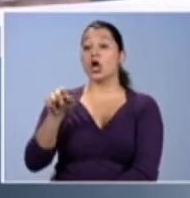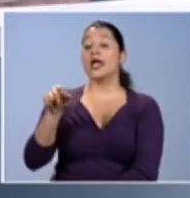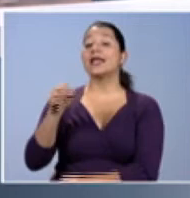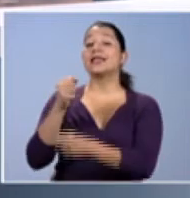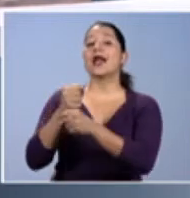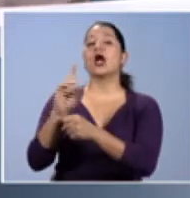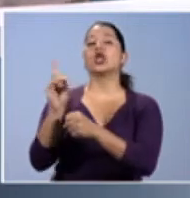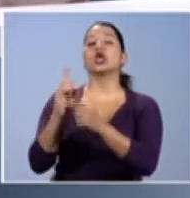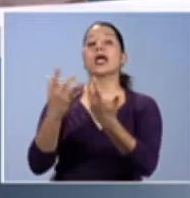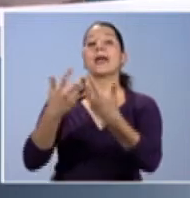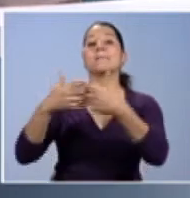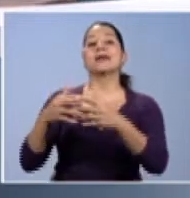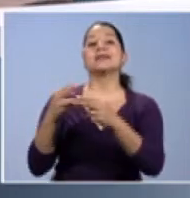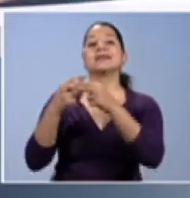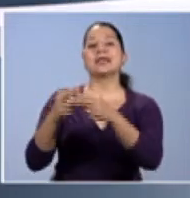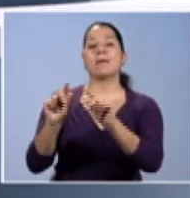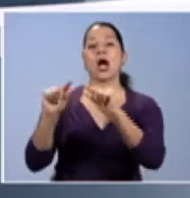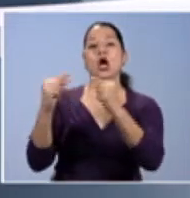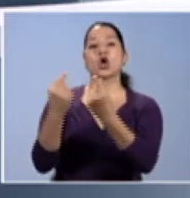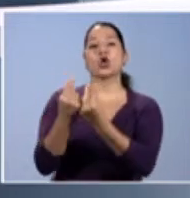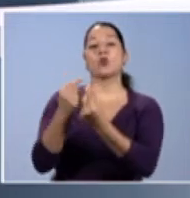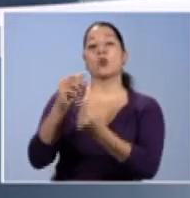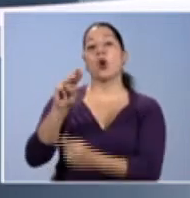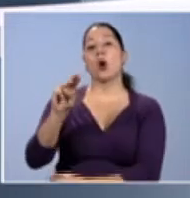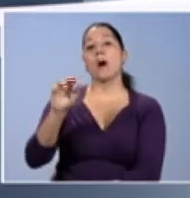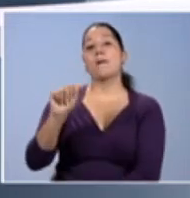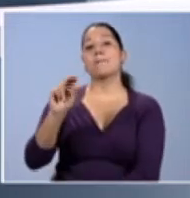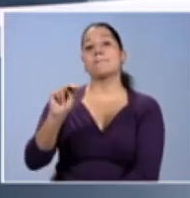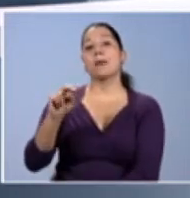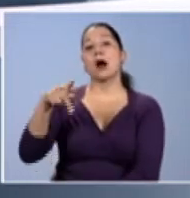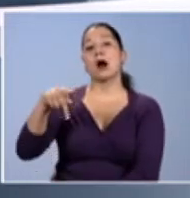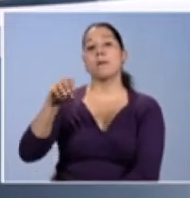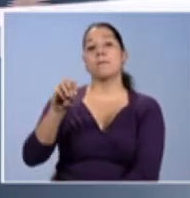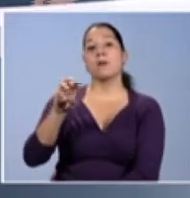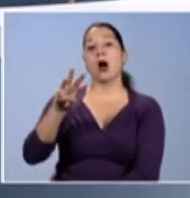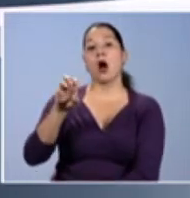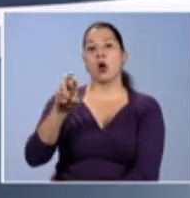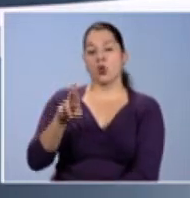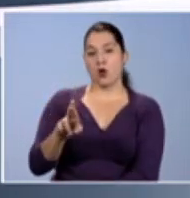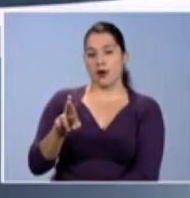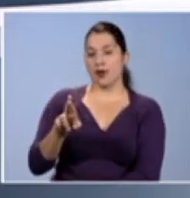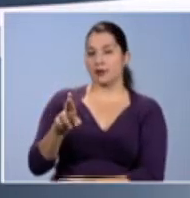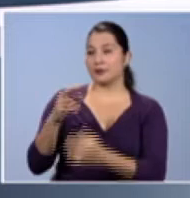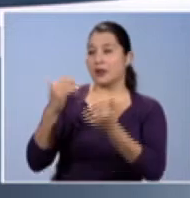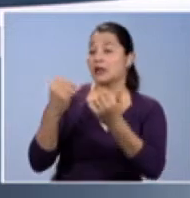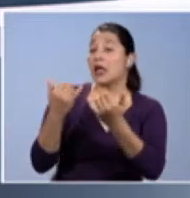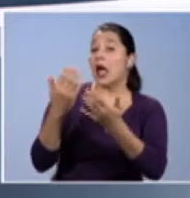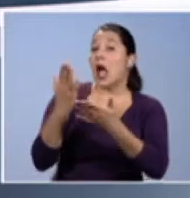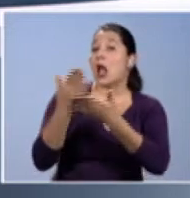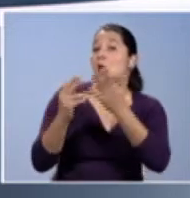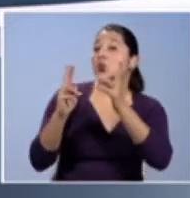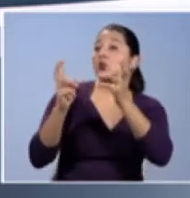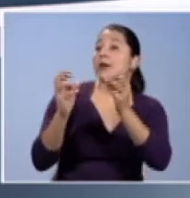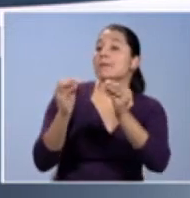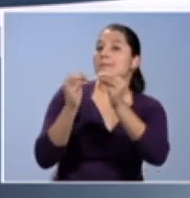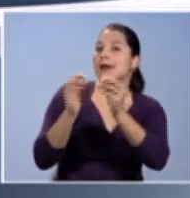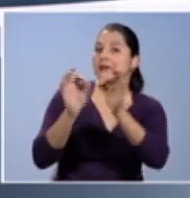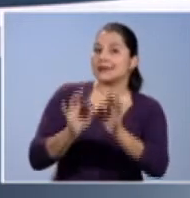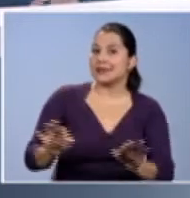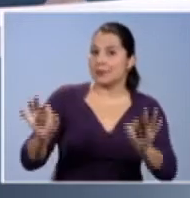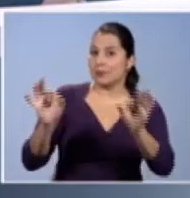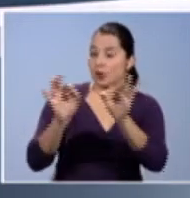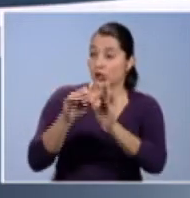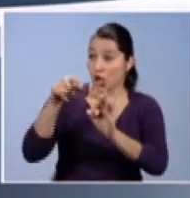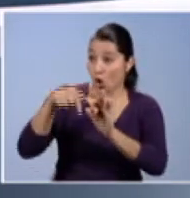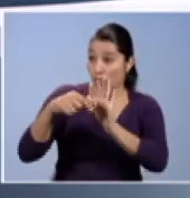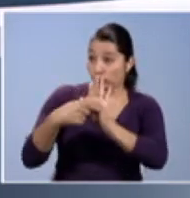dieron a conocer esta semana. Muy buenas noches, gracias por acompañarnos. Bueno, uno de los puntos tal vez más importantes que se dieron a conocer es